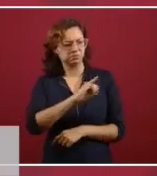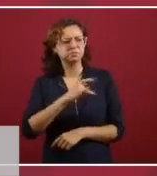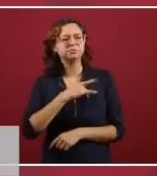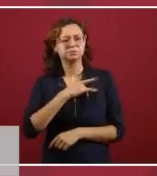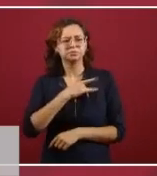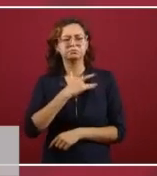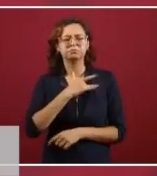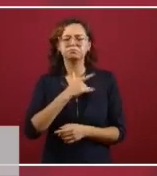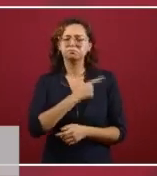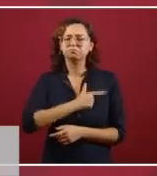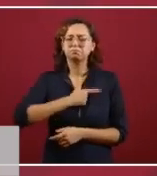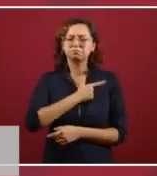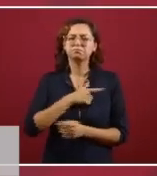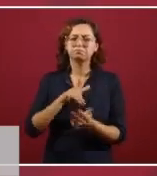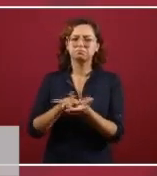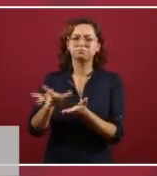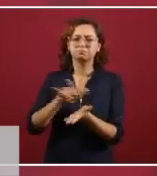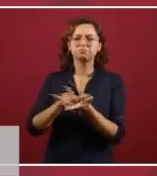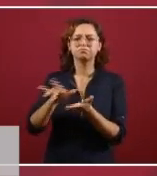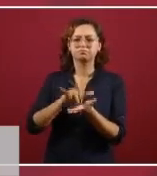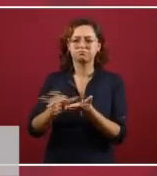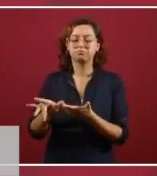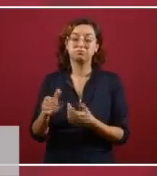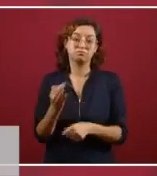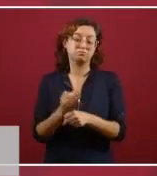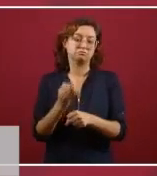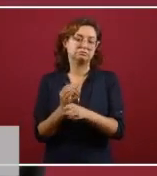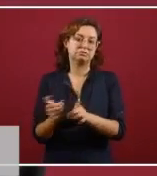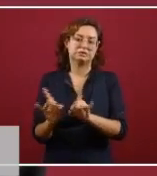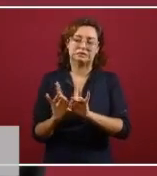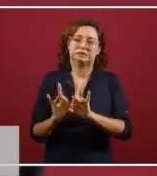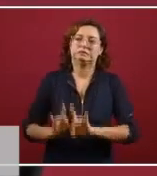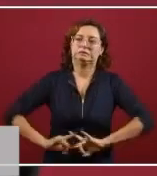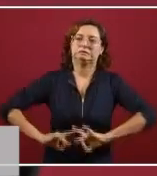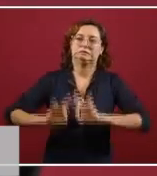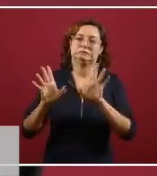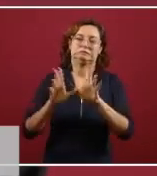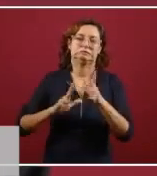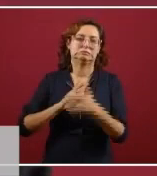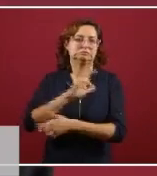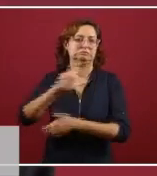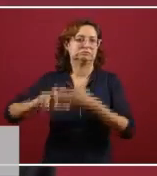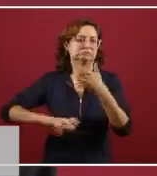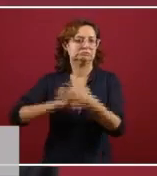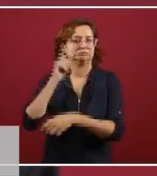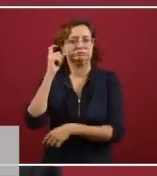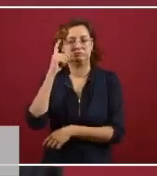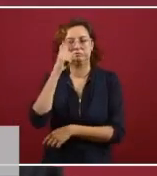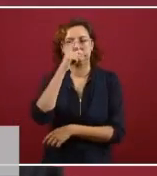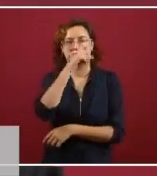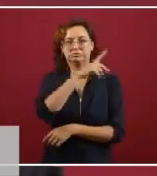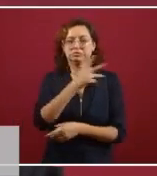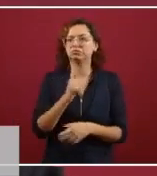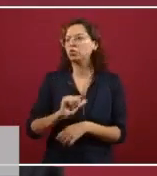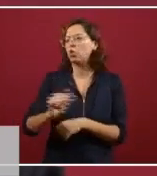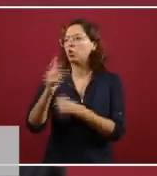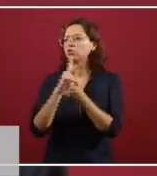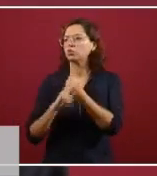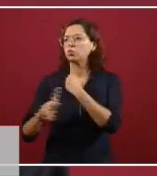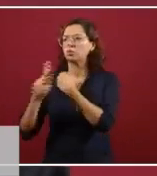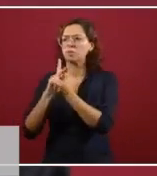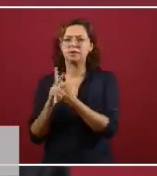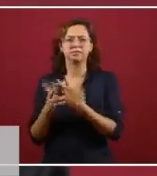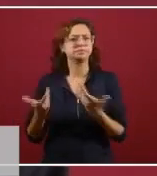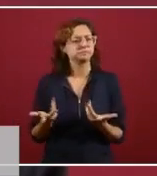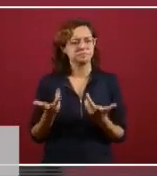Se ha registrado una inflación menor durante septiembre, lo que permite que el deterioro del poder adquisitivo sea menor, y se rompe el mito de que al aumentar el